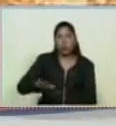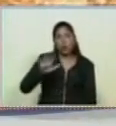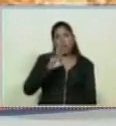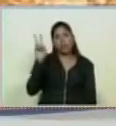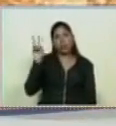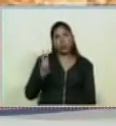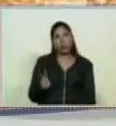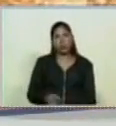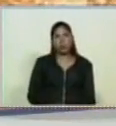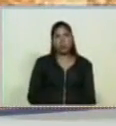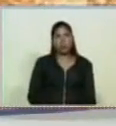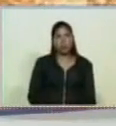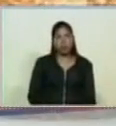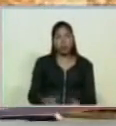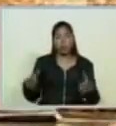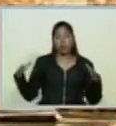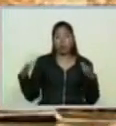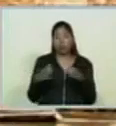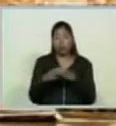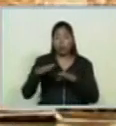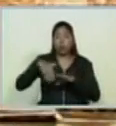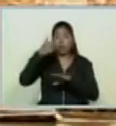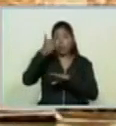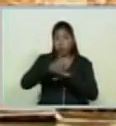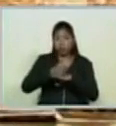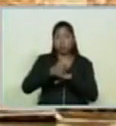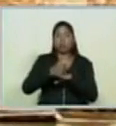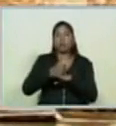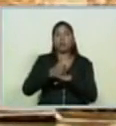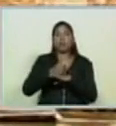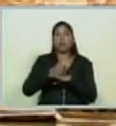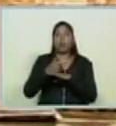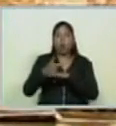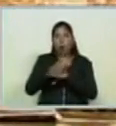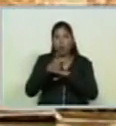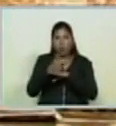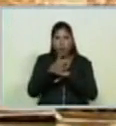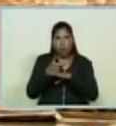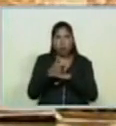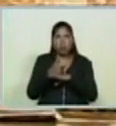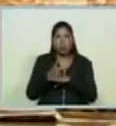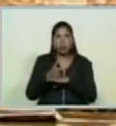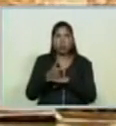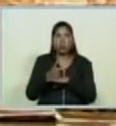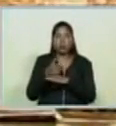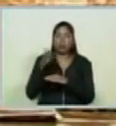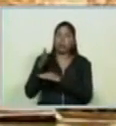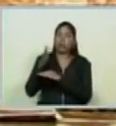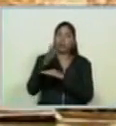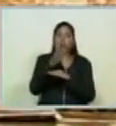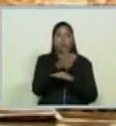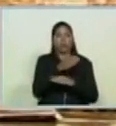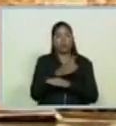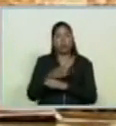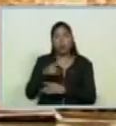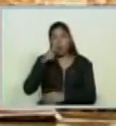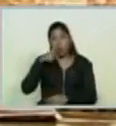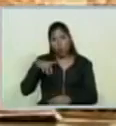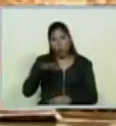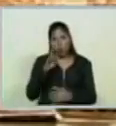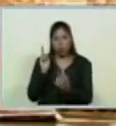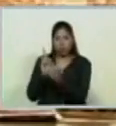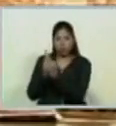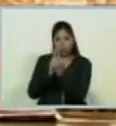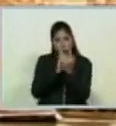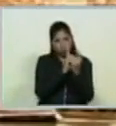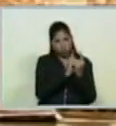el alto mando de gobierno, hay que estar desplegado por el país, oyendo a nuestro pueblo, queriendo a nuestro pueblo, llevando la